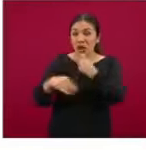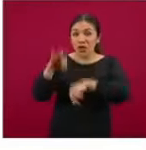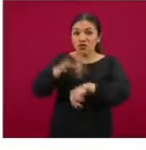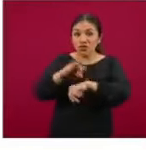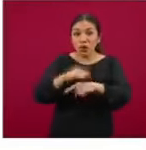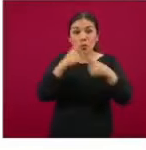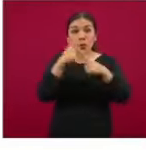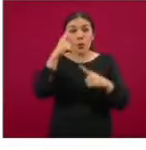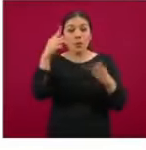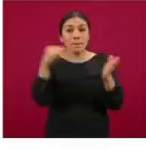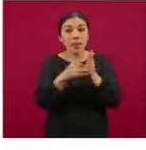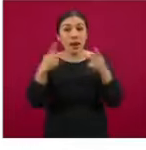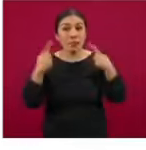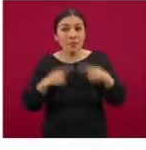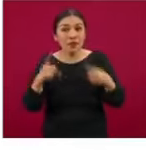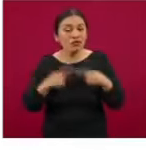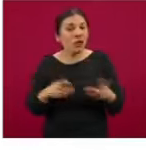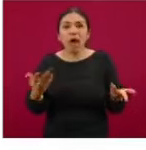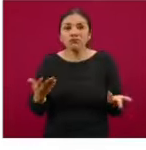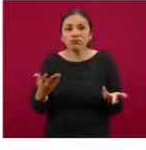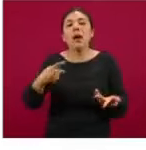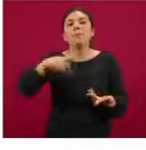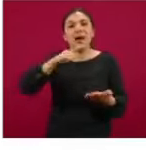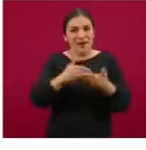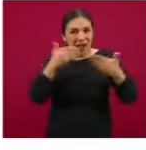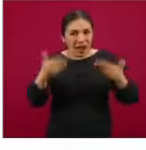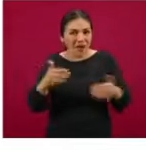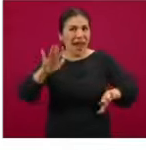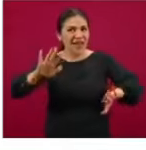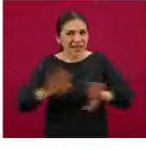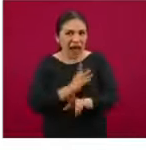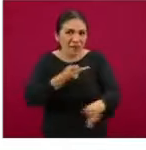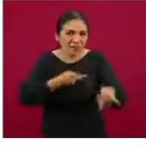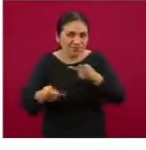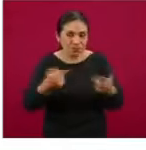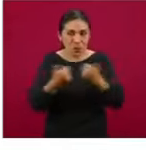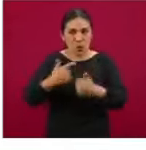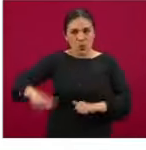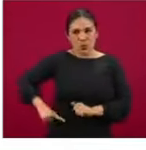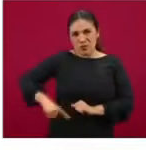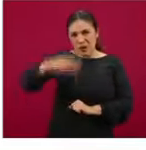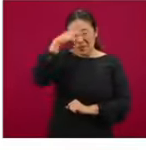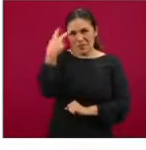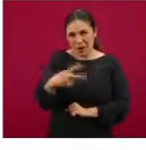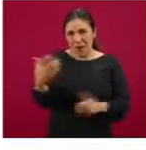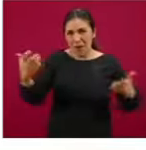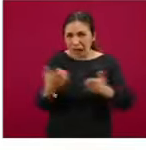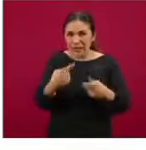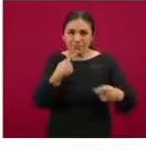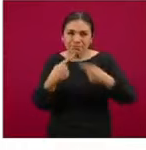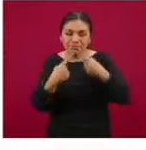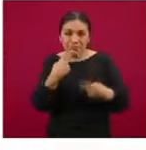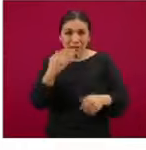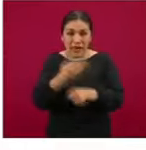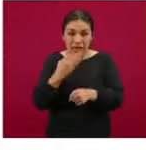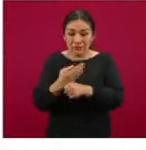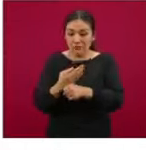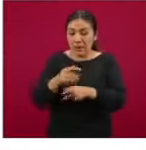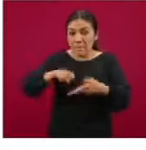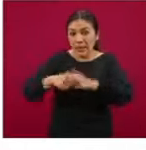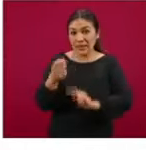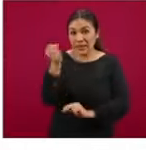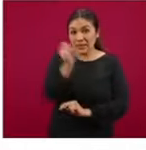1.000 habitantes. En cambio, con este paso estratégico que el Gobierno de México ejecuta a partir de este